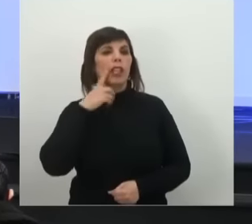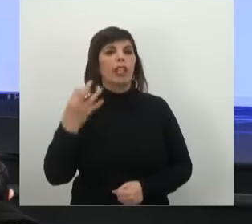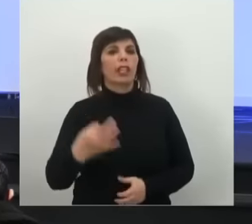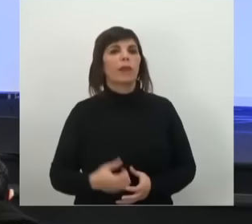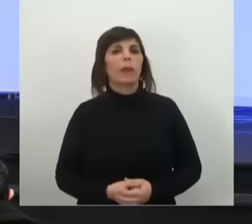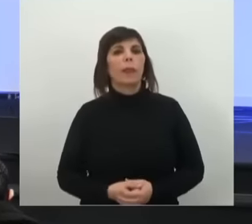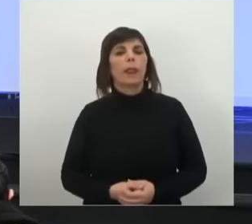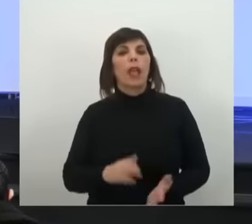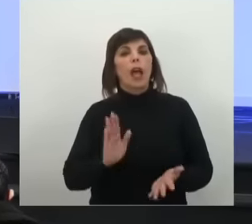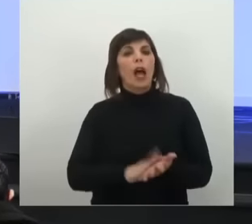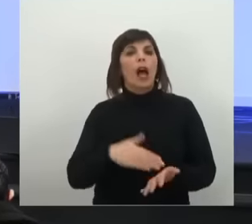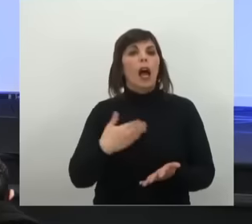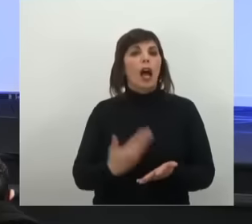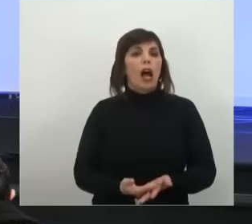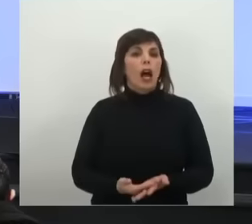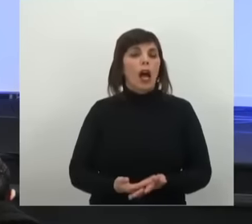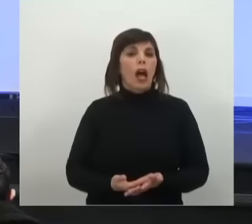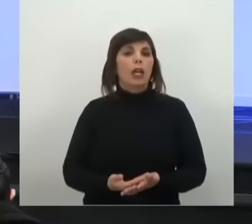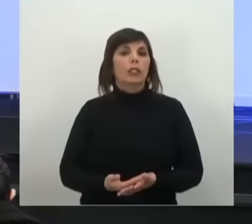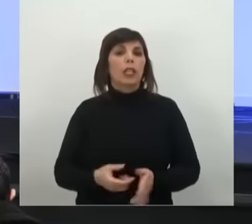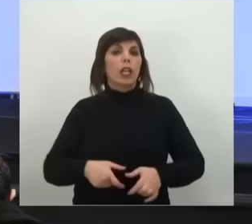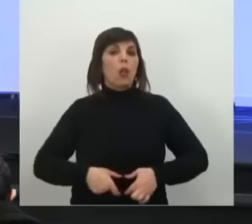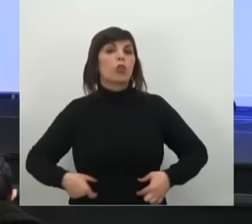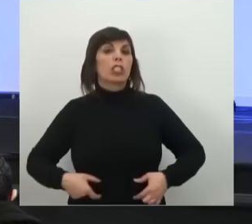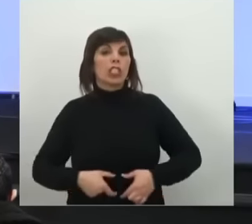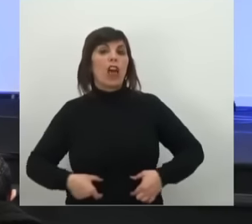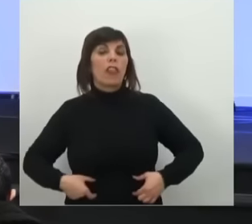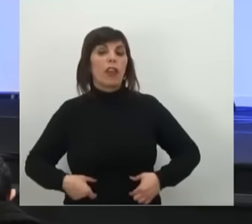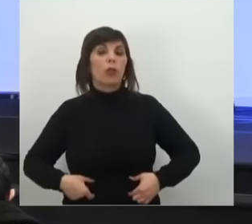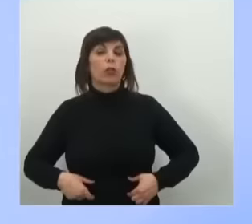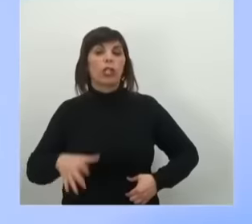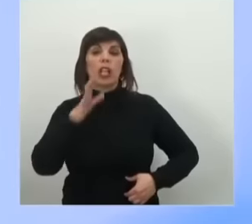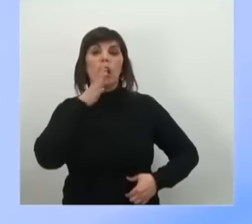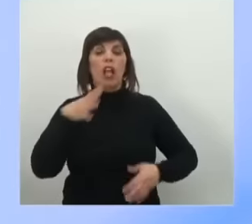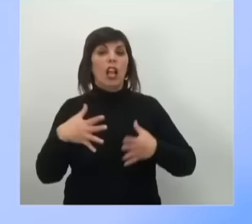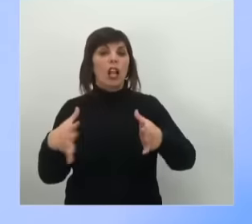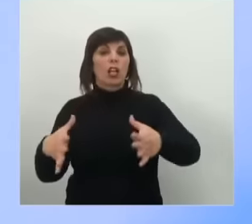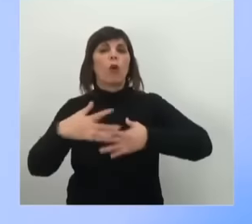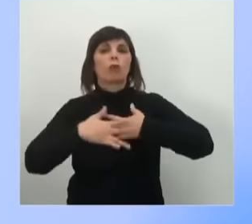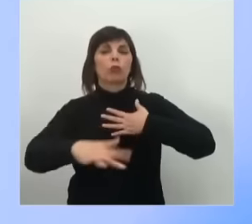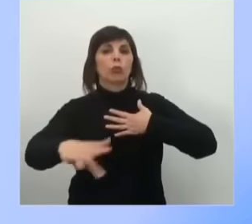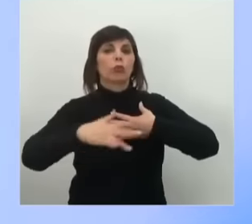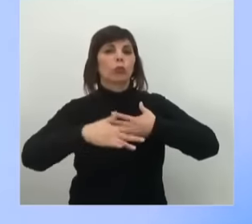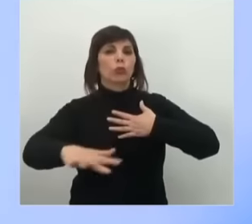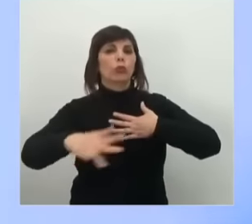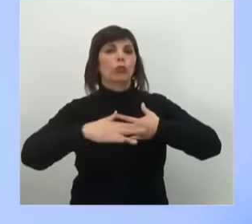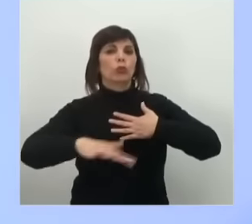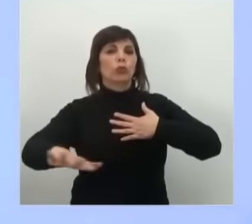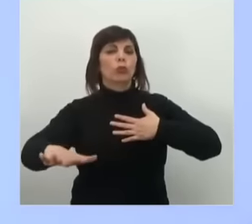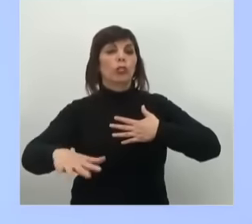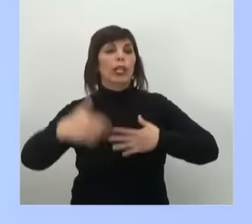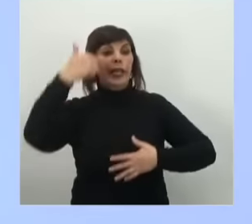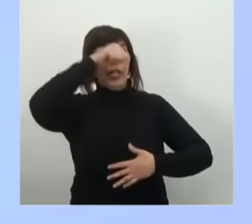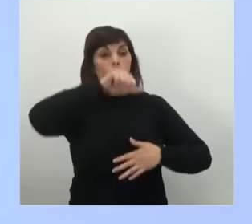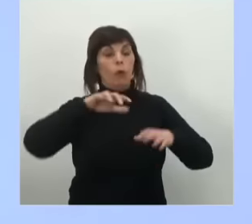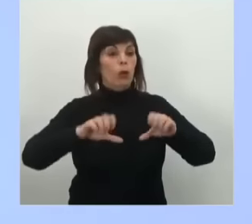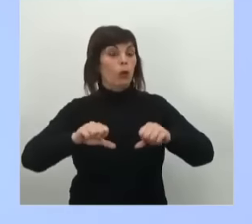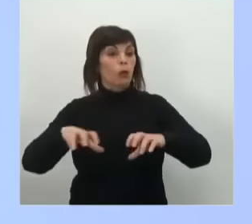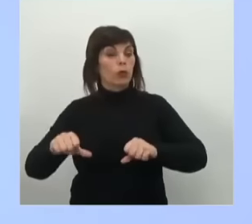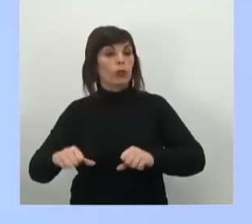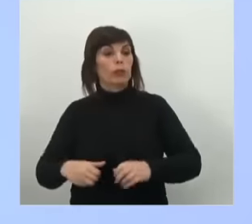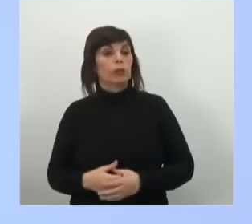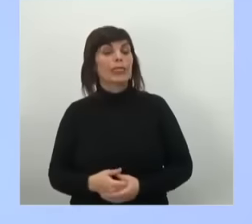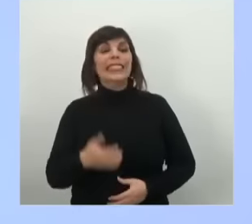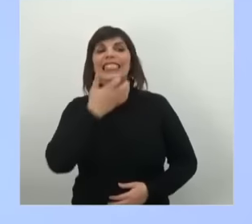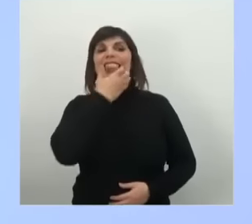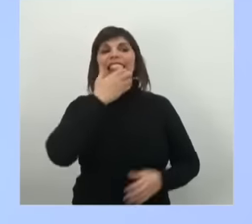el agua fluye fluye fluye y Moisés se puso delante se hubiere Perdón Josué se puso si hubiera